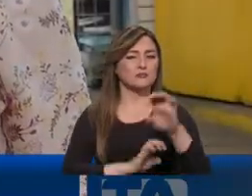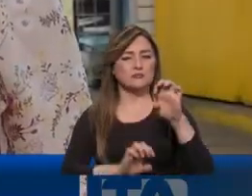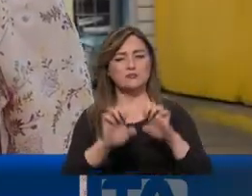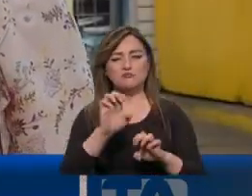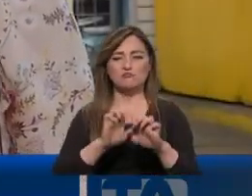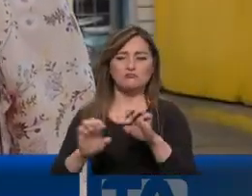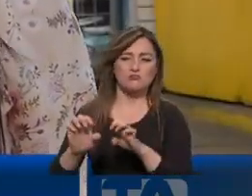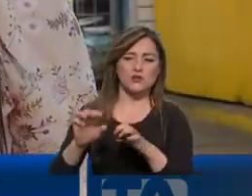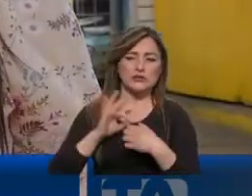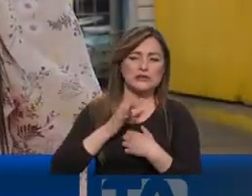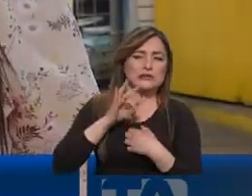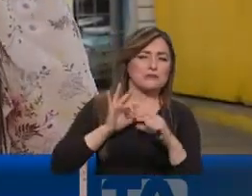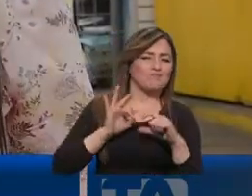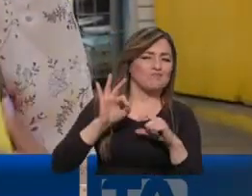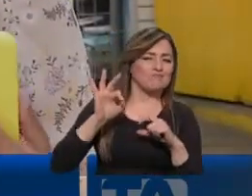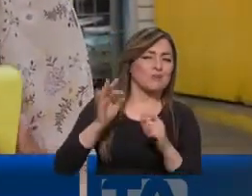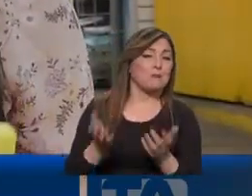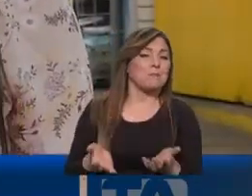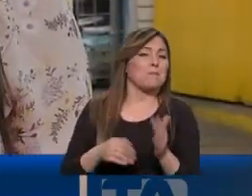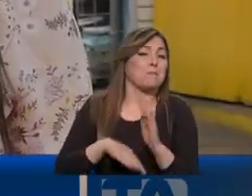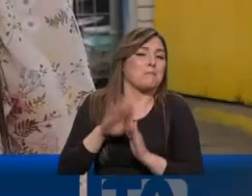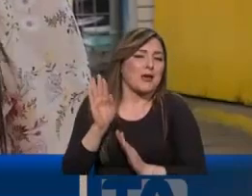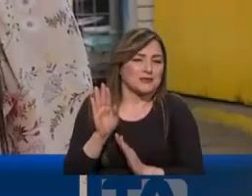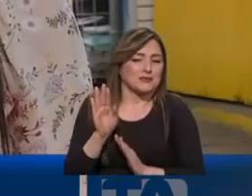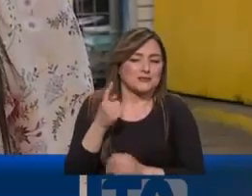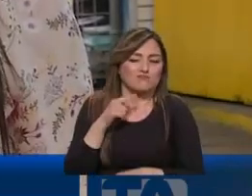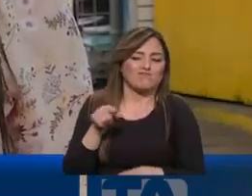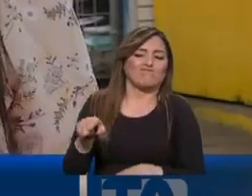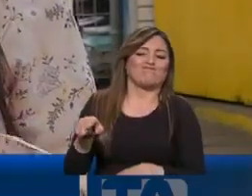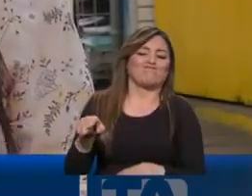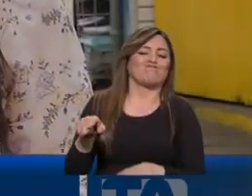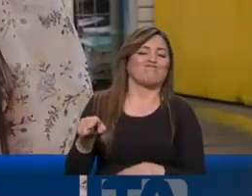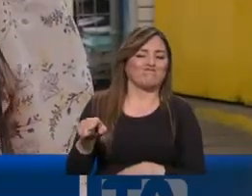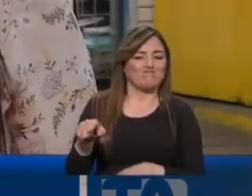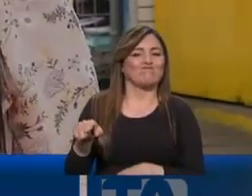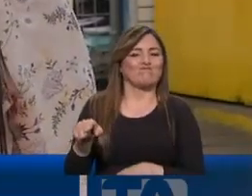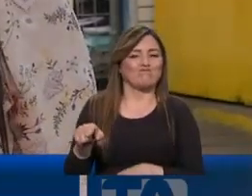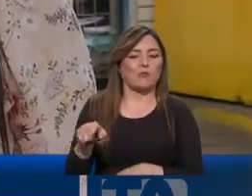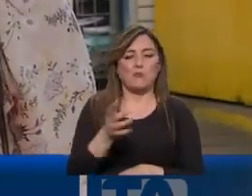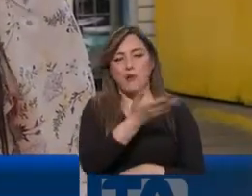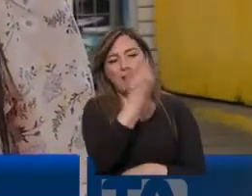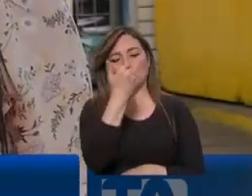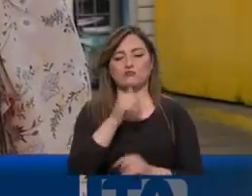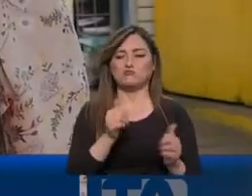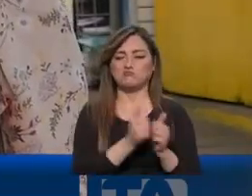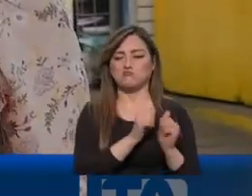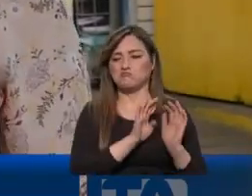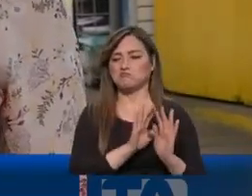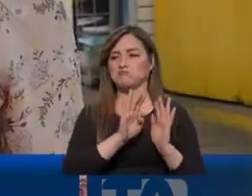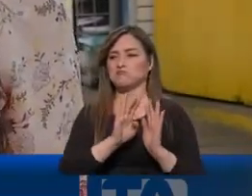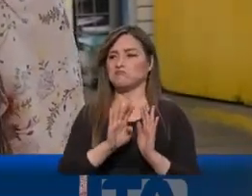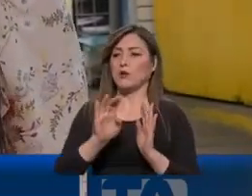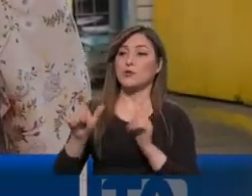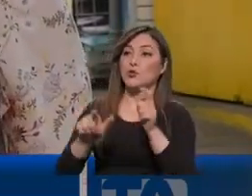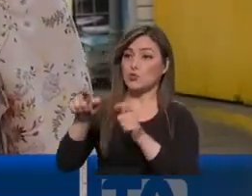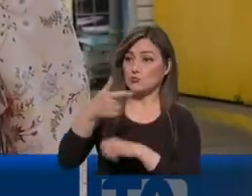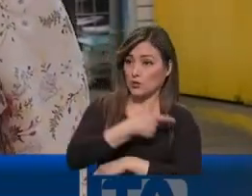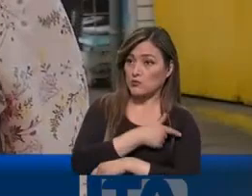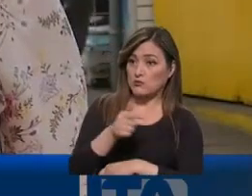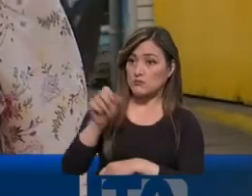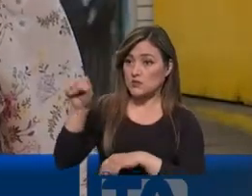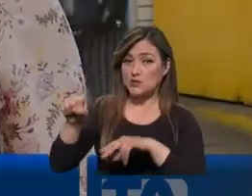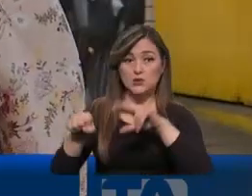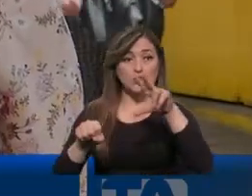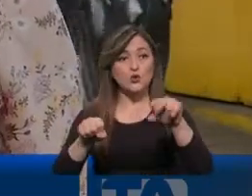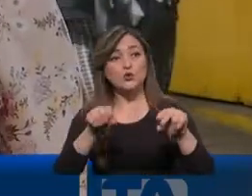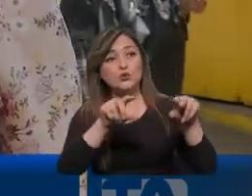los sectores en donde se registra un mayor número de contagios y llegan a estos puntos para encontrar personas que aún no han recibido